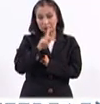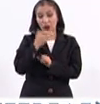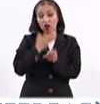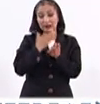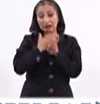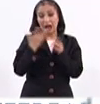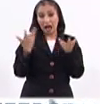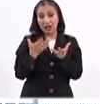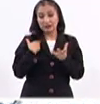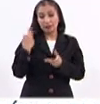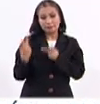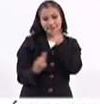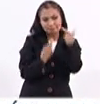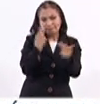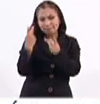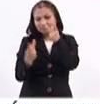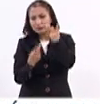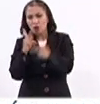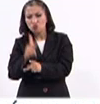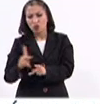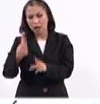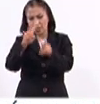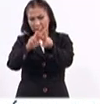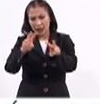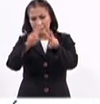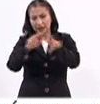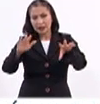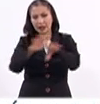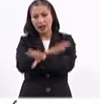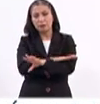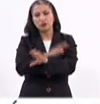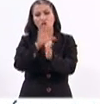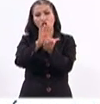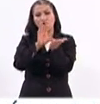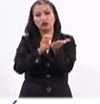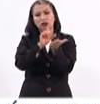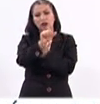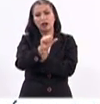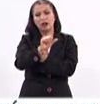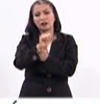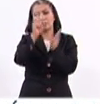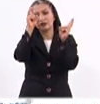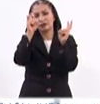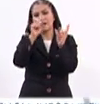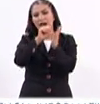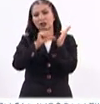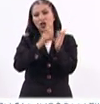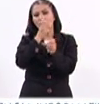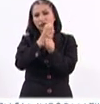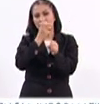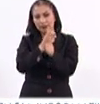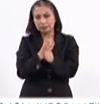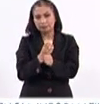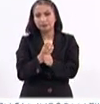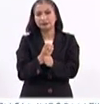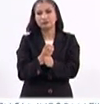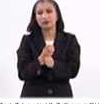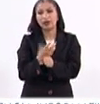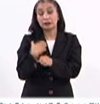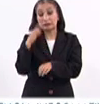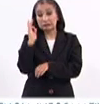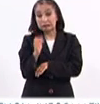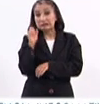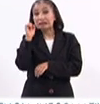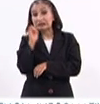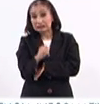se están llevando a cabo las audiencias públicas donde se analiza la reforma constitucional sobre el artículo 3º. De